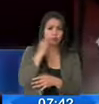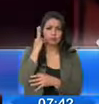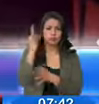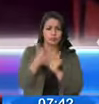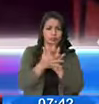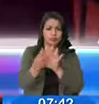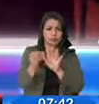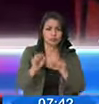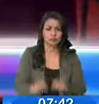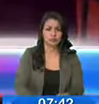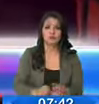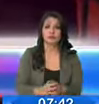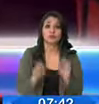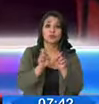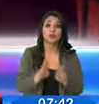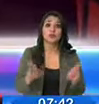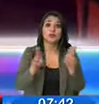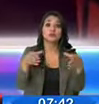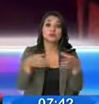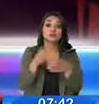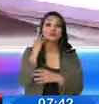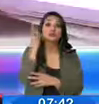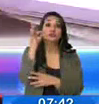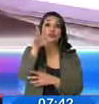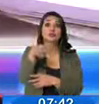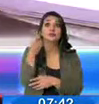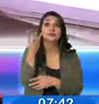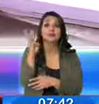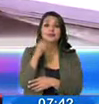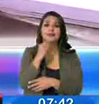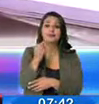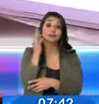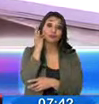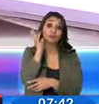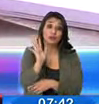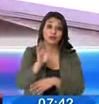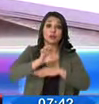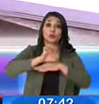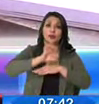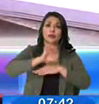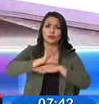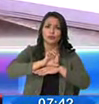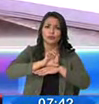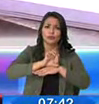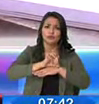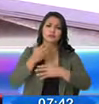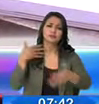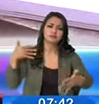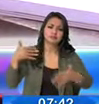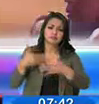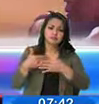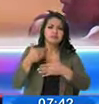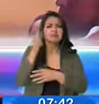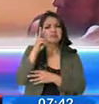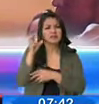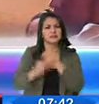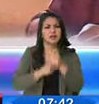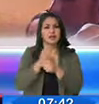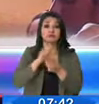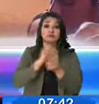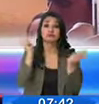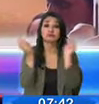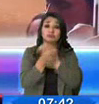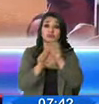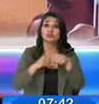Un informe de ONU Mujeres publicado en 2016 afirma que las mujeres en Ecuador han experimentado en las últimas 2 décadas cambios